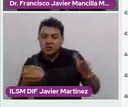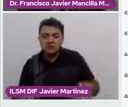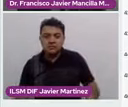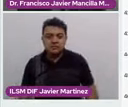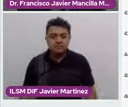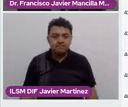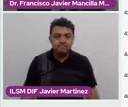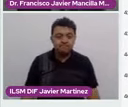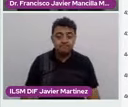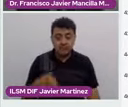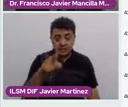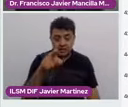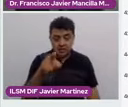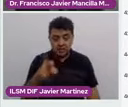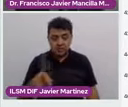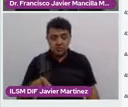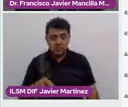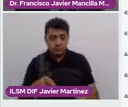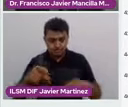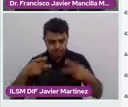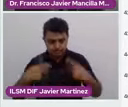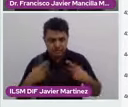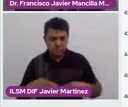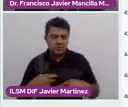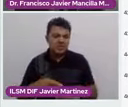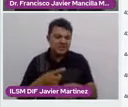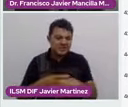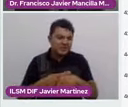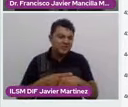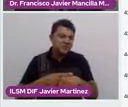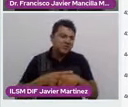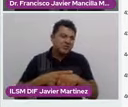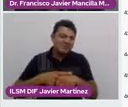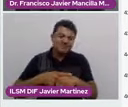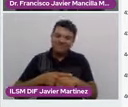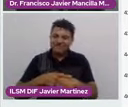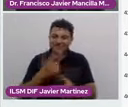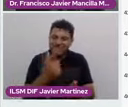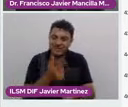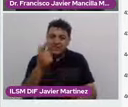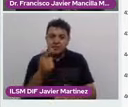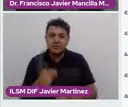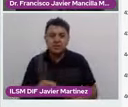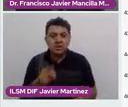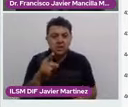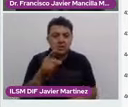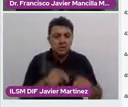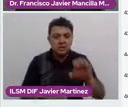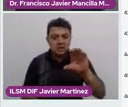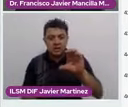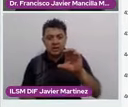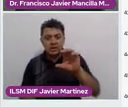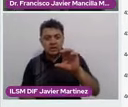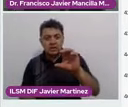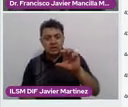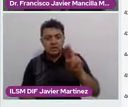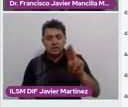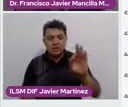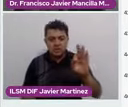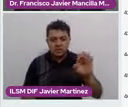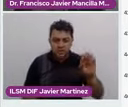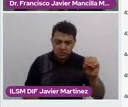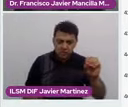Bueno, casos clínicos. Una paciente femenino con acúfeno pulsátil. El acúfeno pulsátil es oír mi corazón en el